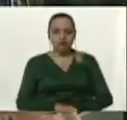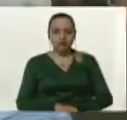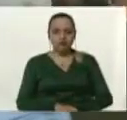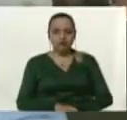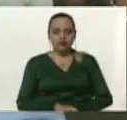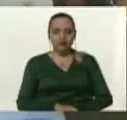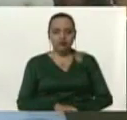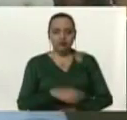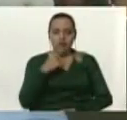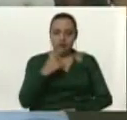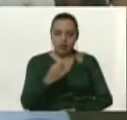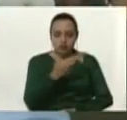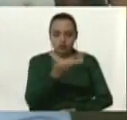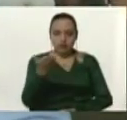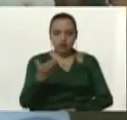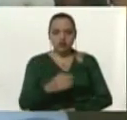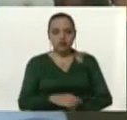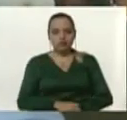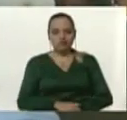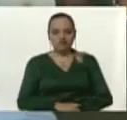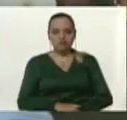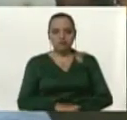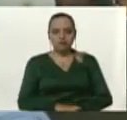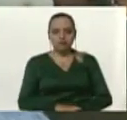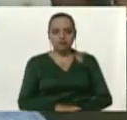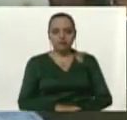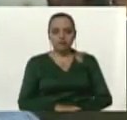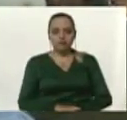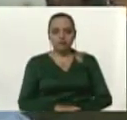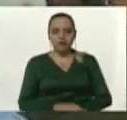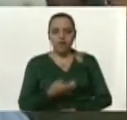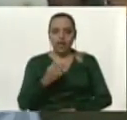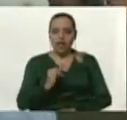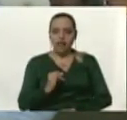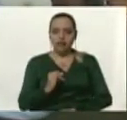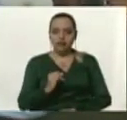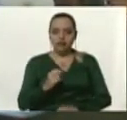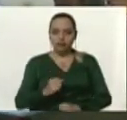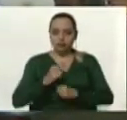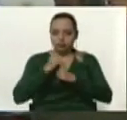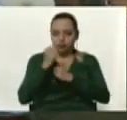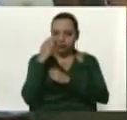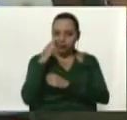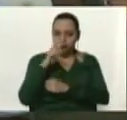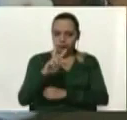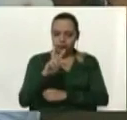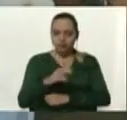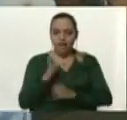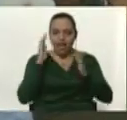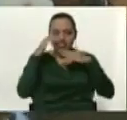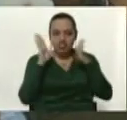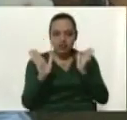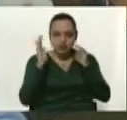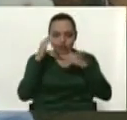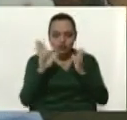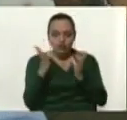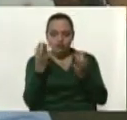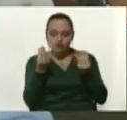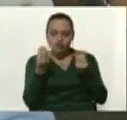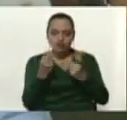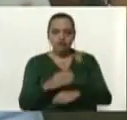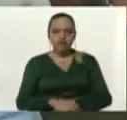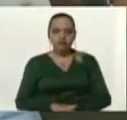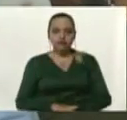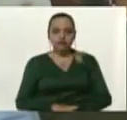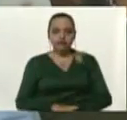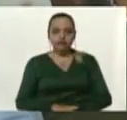Y yo les digo a ustedes, hay que tener la guardia en alta, mil ojos, mil oídos, y